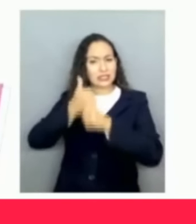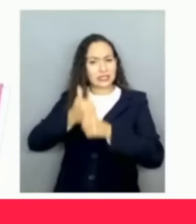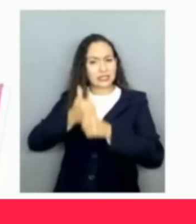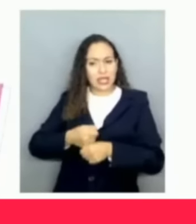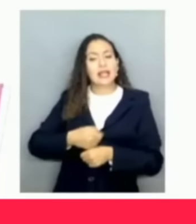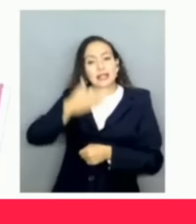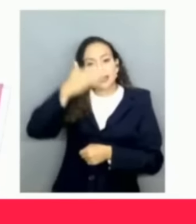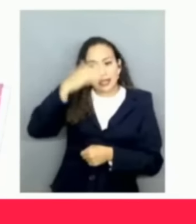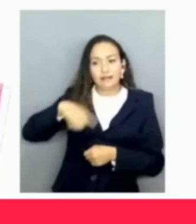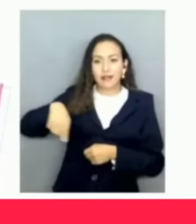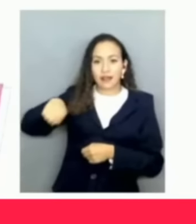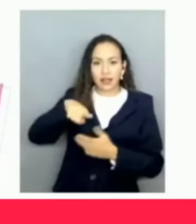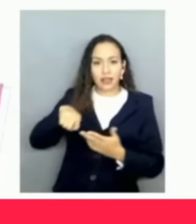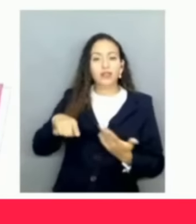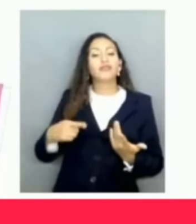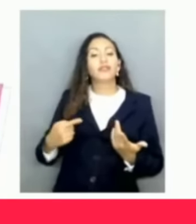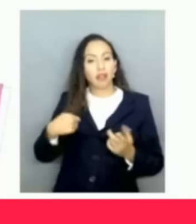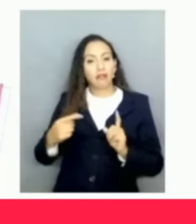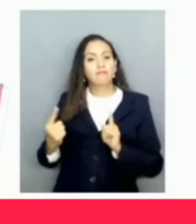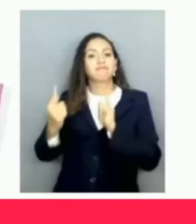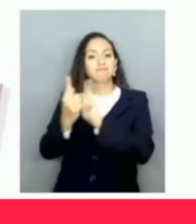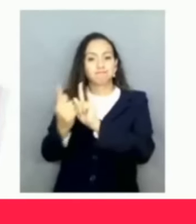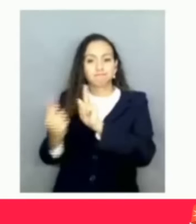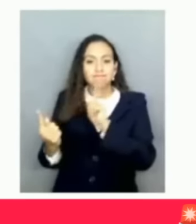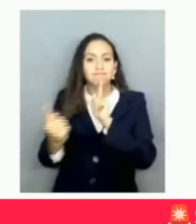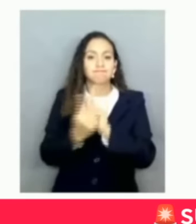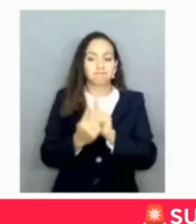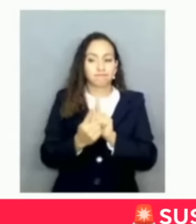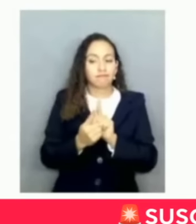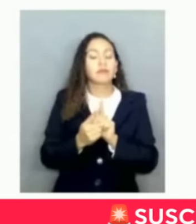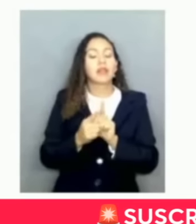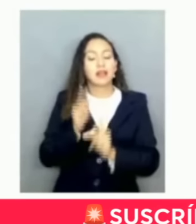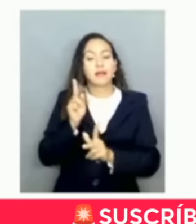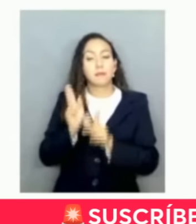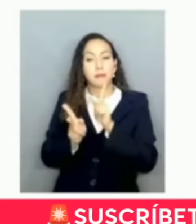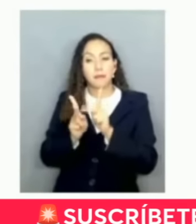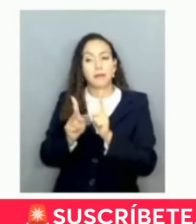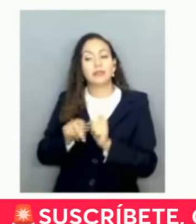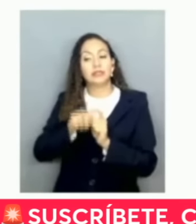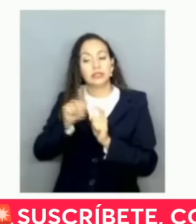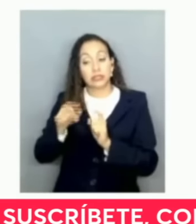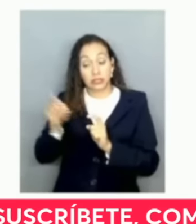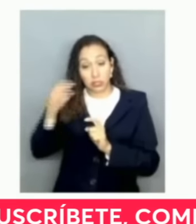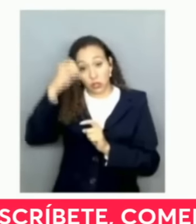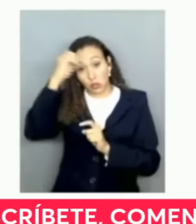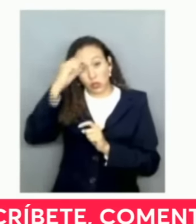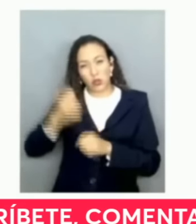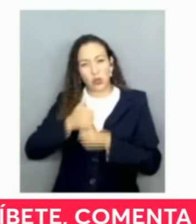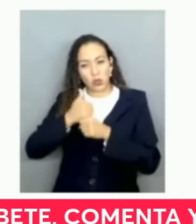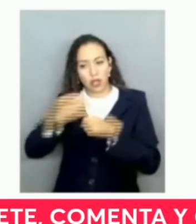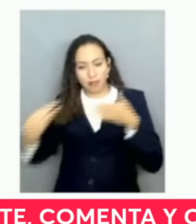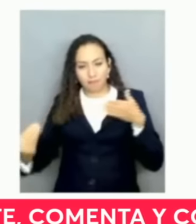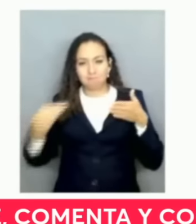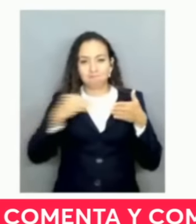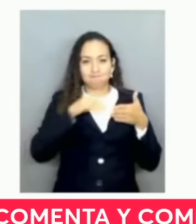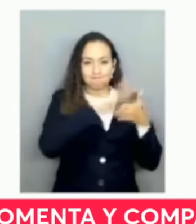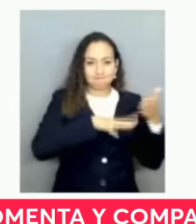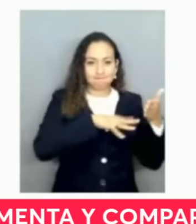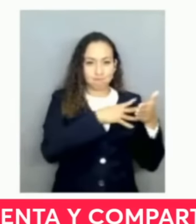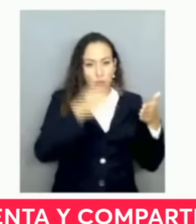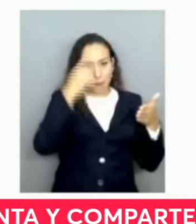lo necesitan nos dimos cuenta de que para realmente encontrar